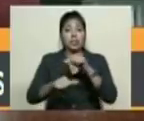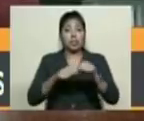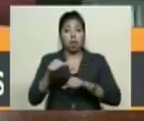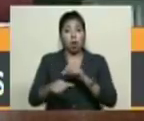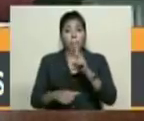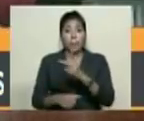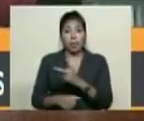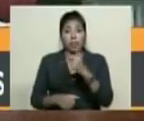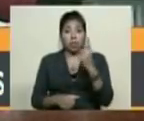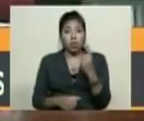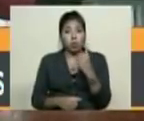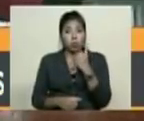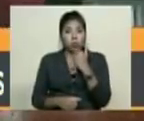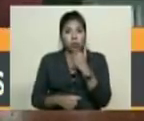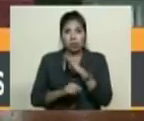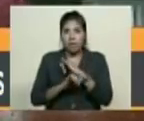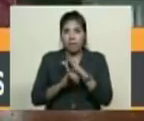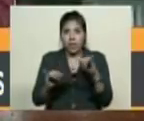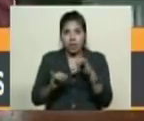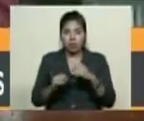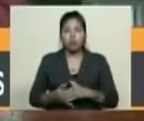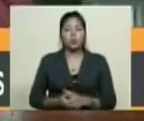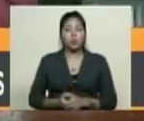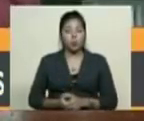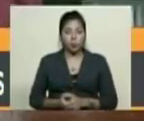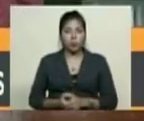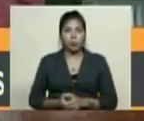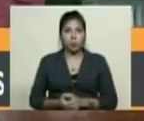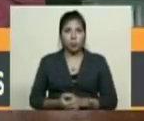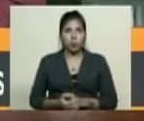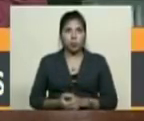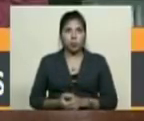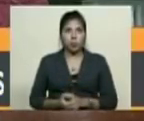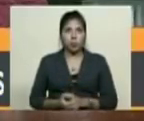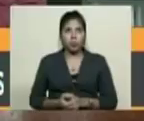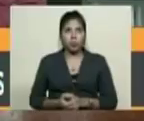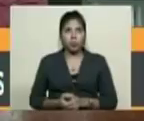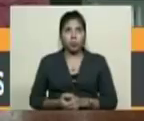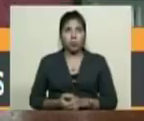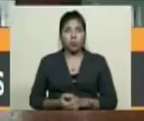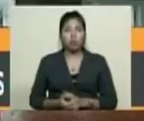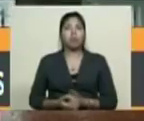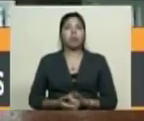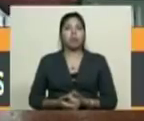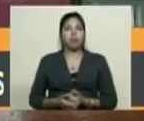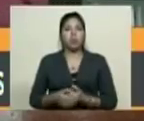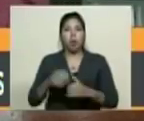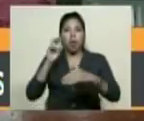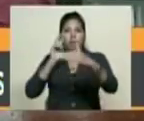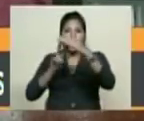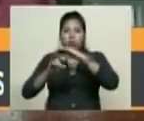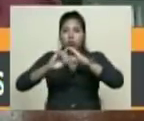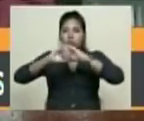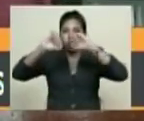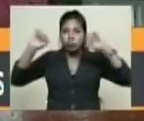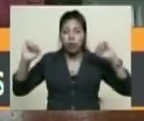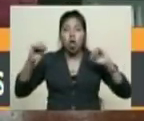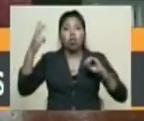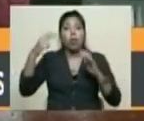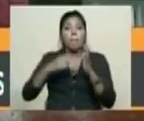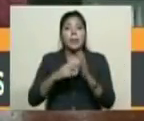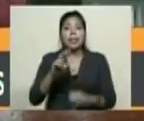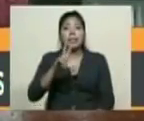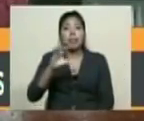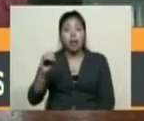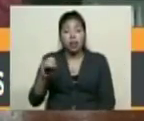ya va terminando, el año 18, 19, 20, visualizando el año 2025, 2030, visualizando